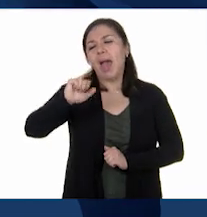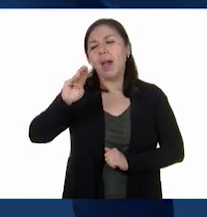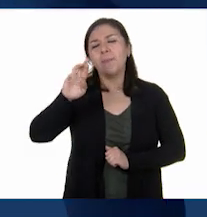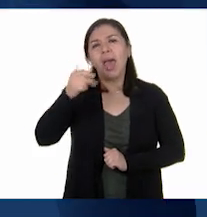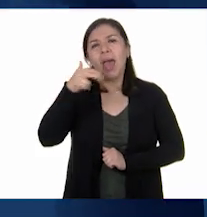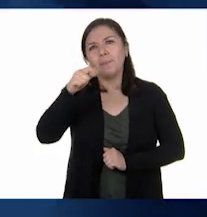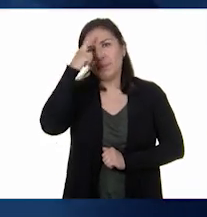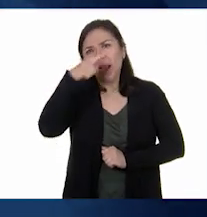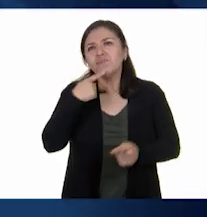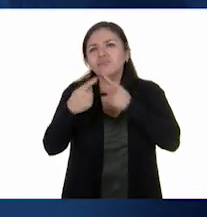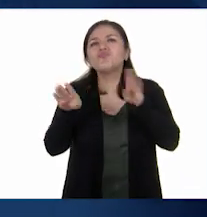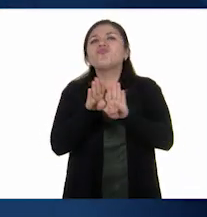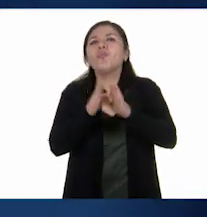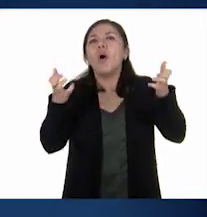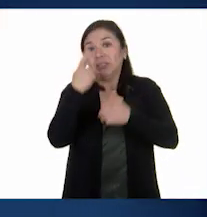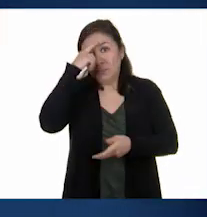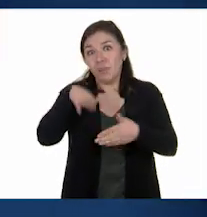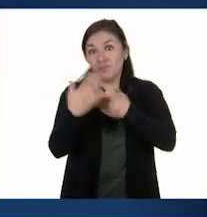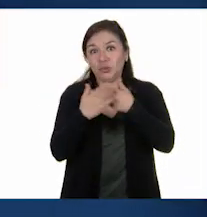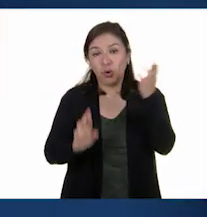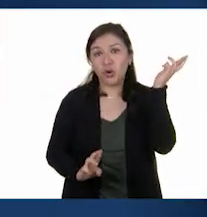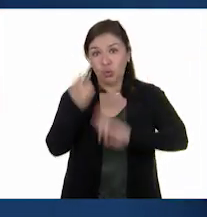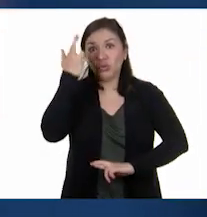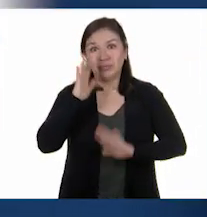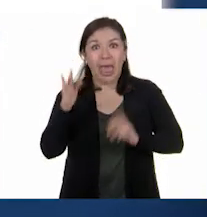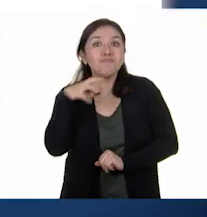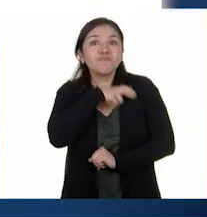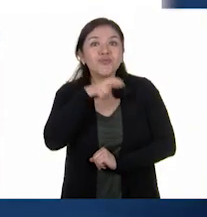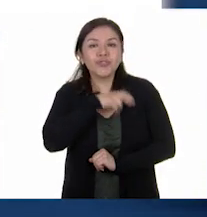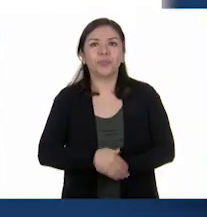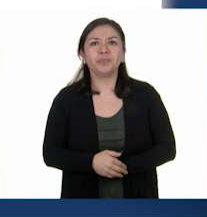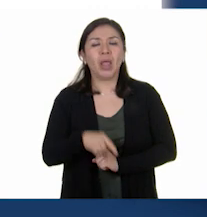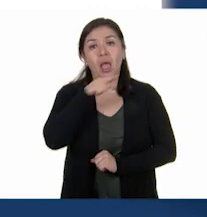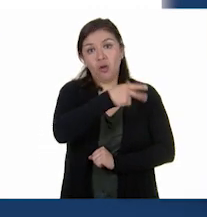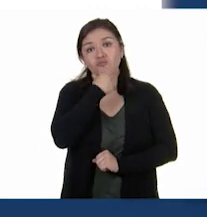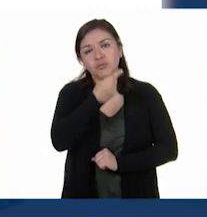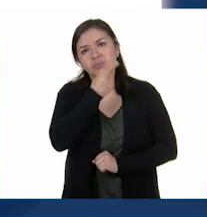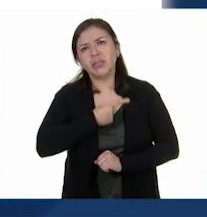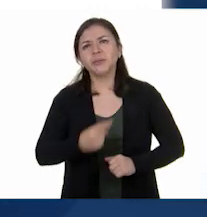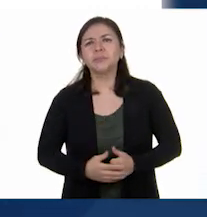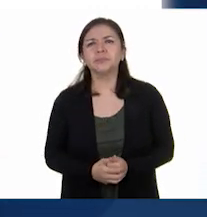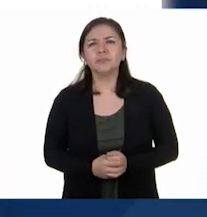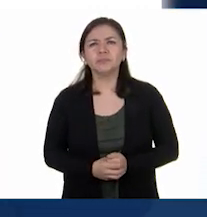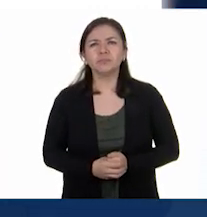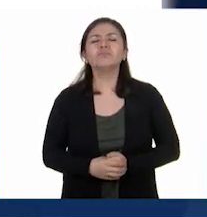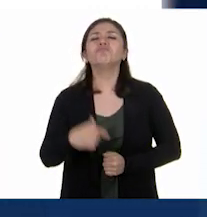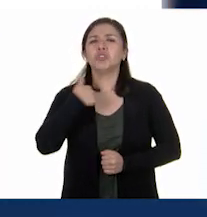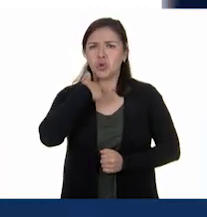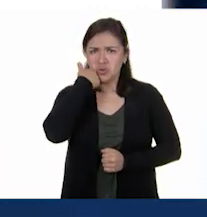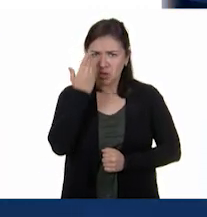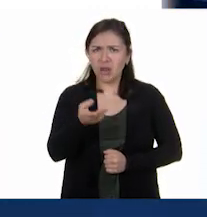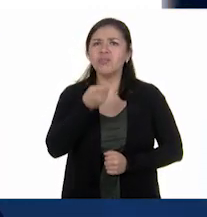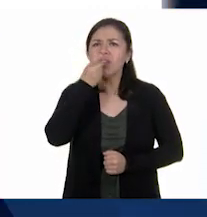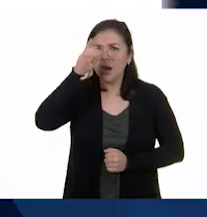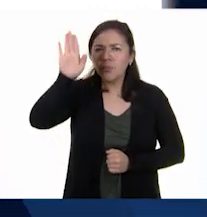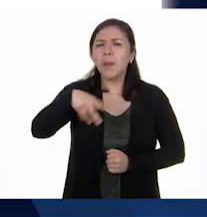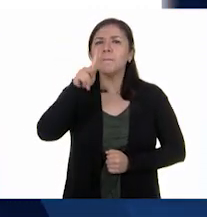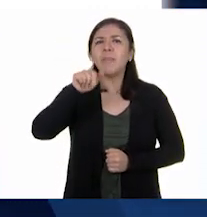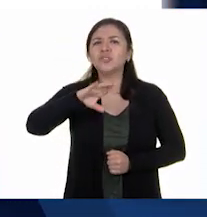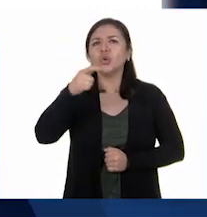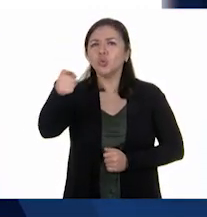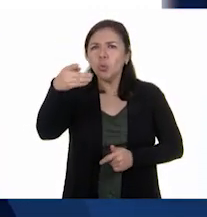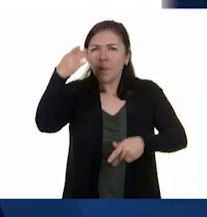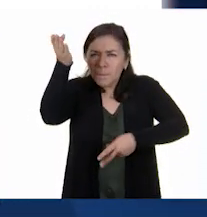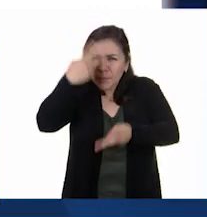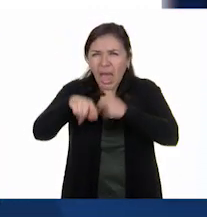al levantamiento, que no tardaría mucho en ocurrir. Él me dijo: quiero, Pancho, que vengas a ocultarse con tu